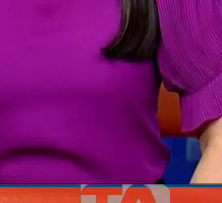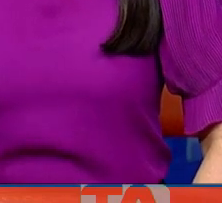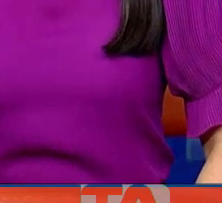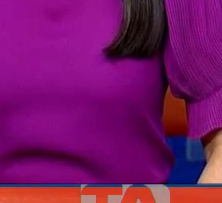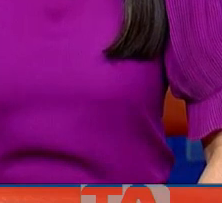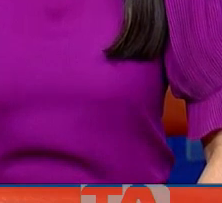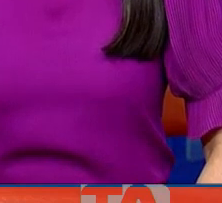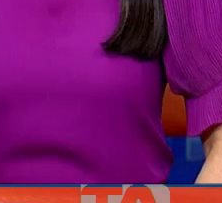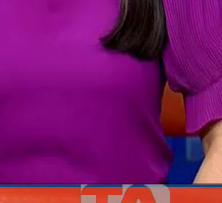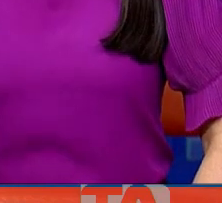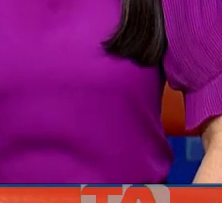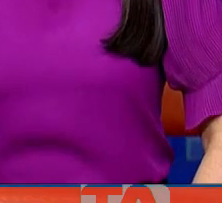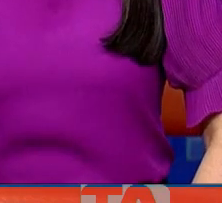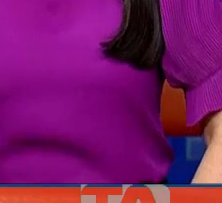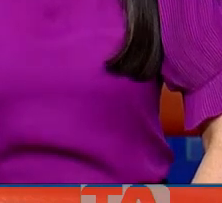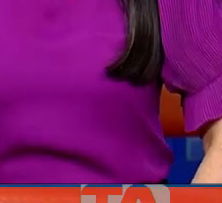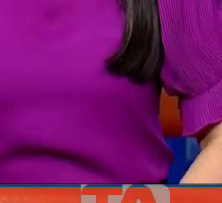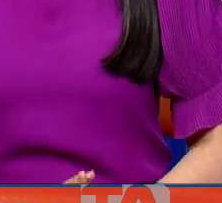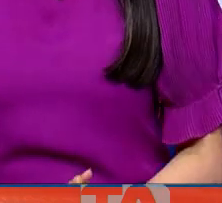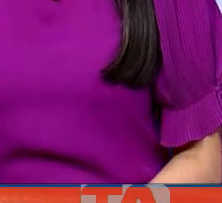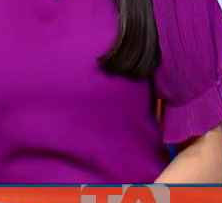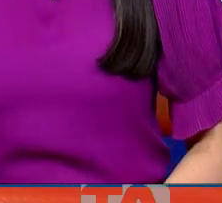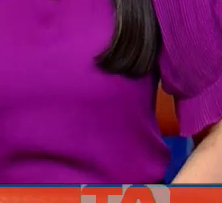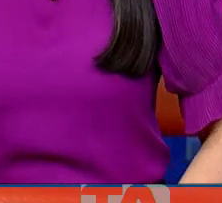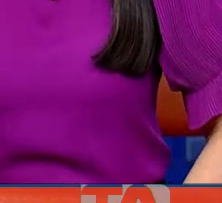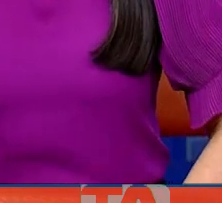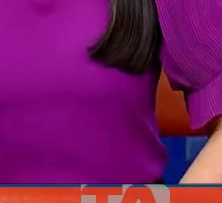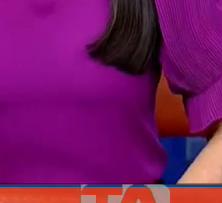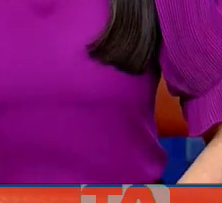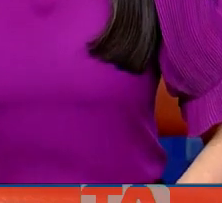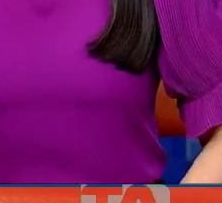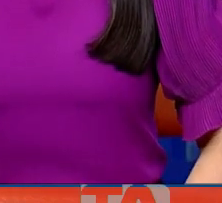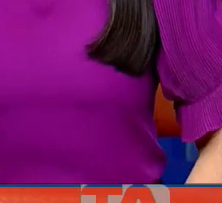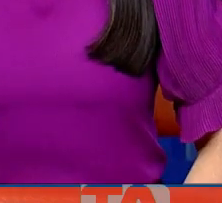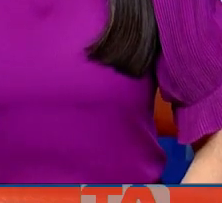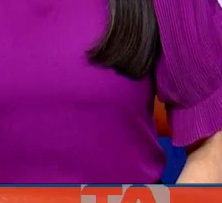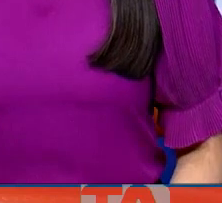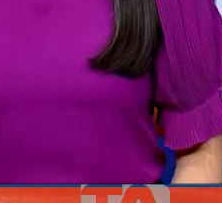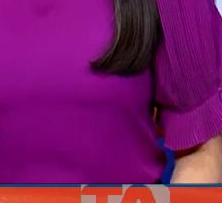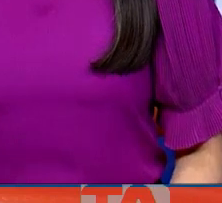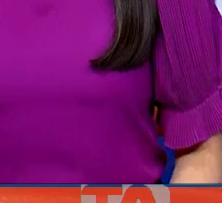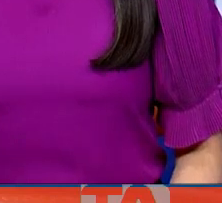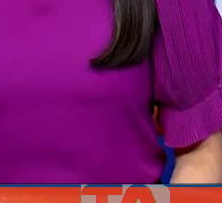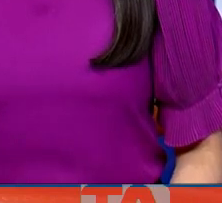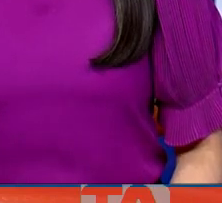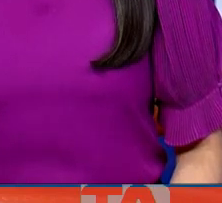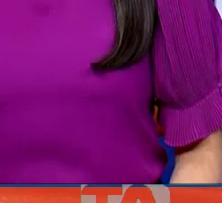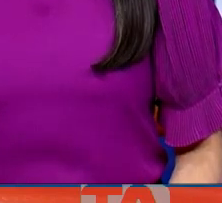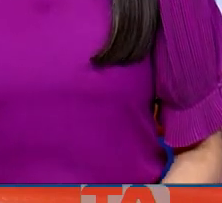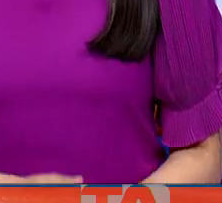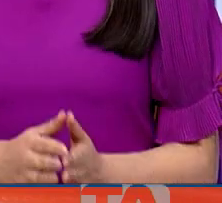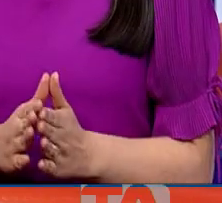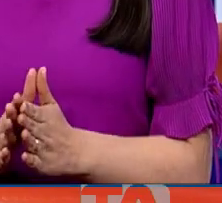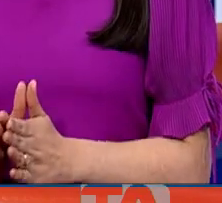militares, comunicadores, el sector productivo, industrial y también de exportación pueden circular todos los días presentando su